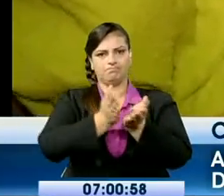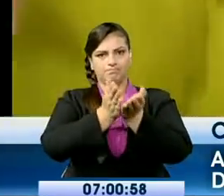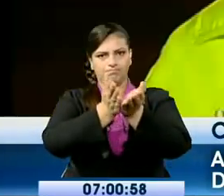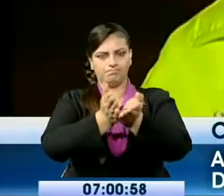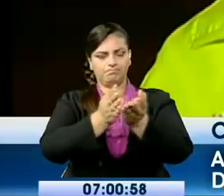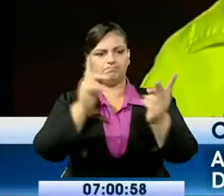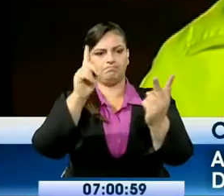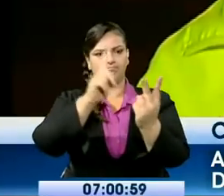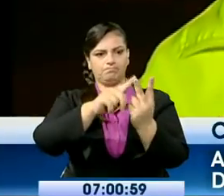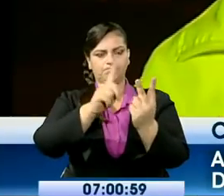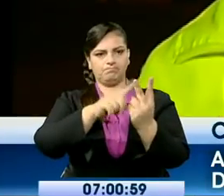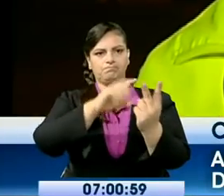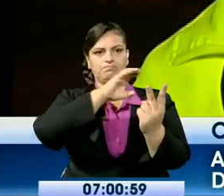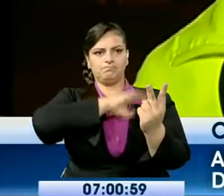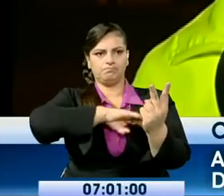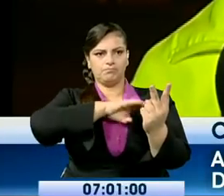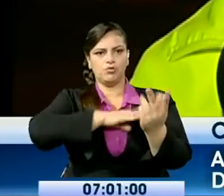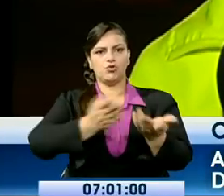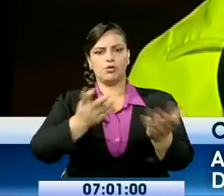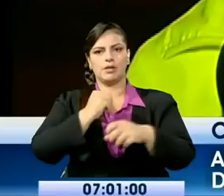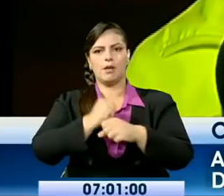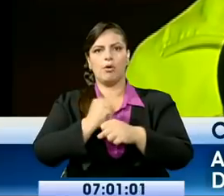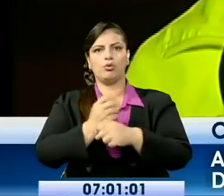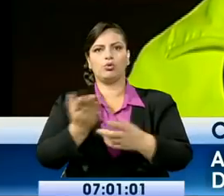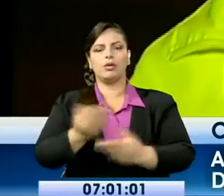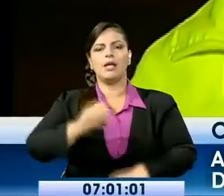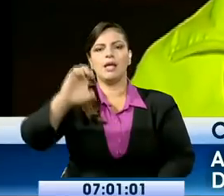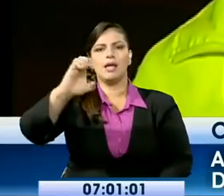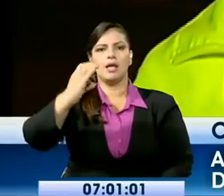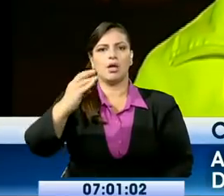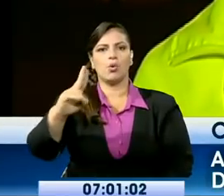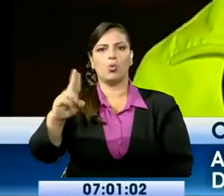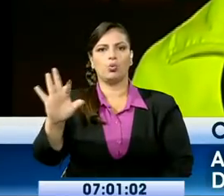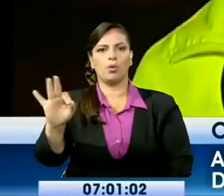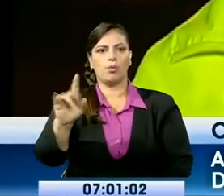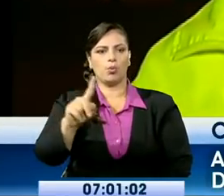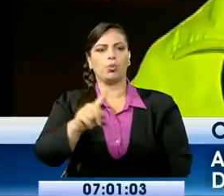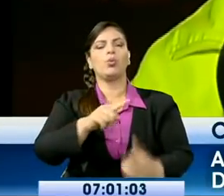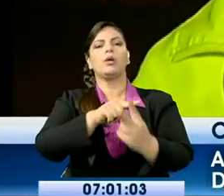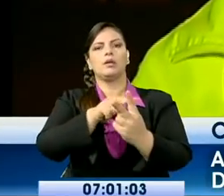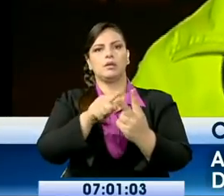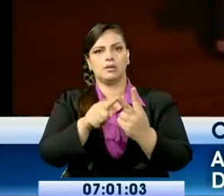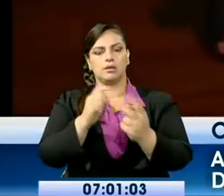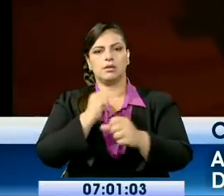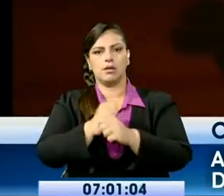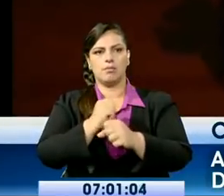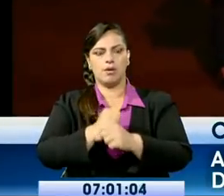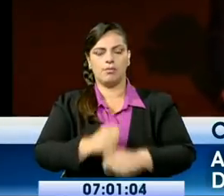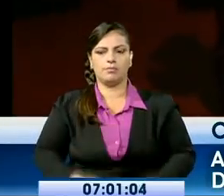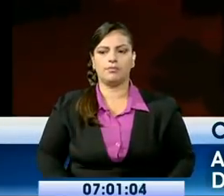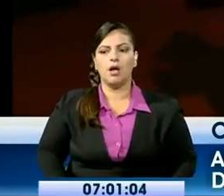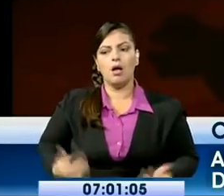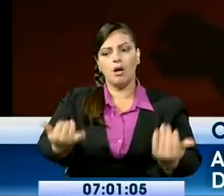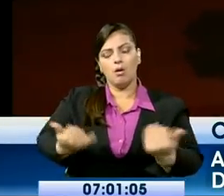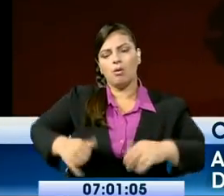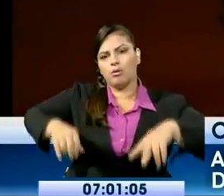en la organización? No estamos investigando, la investigación duró aproximadamente 2 meses y medio.